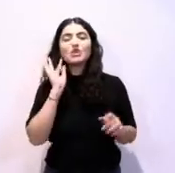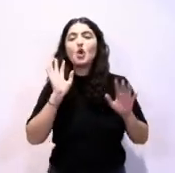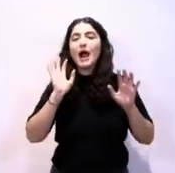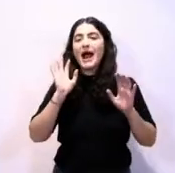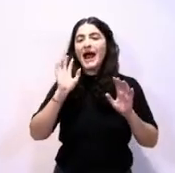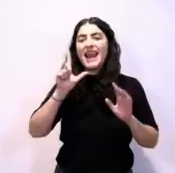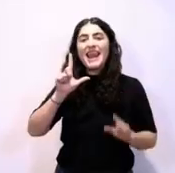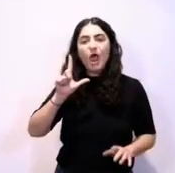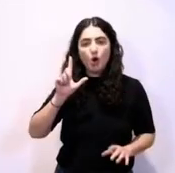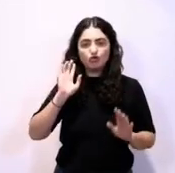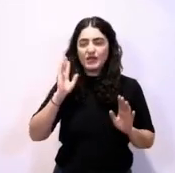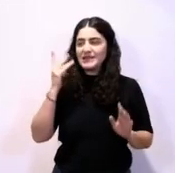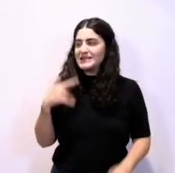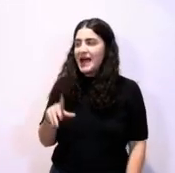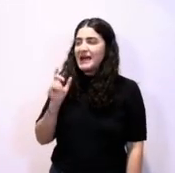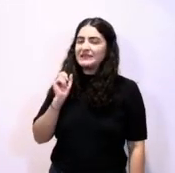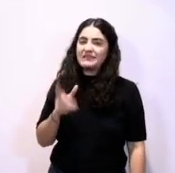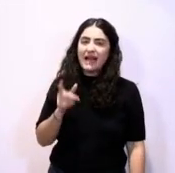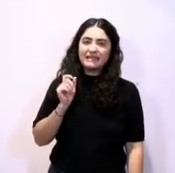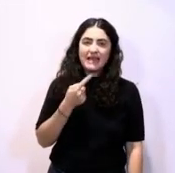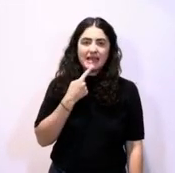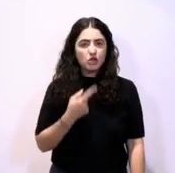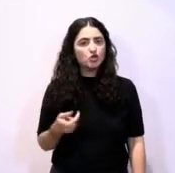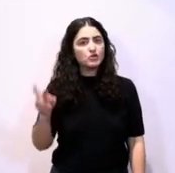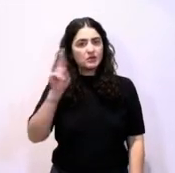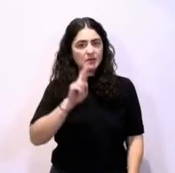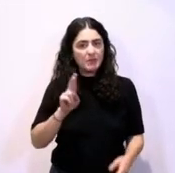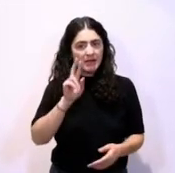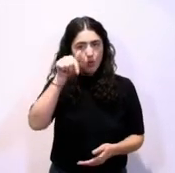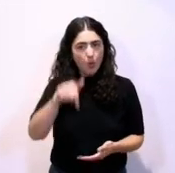He dicho en distintas ocasiones y se lo voy a volver a repetir.